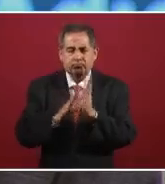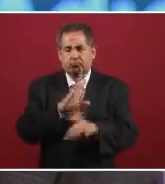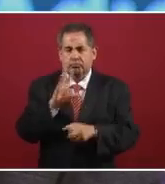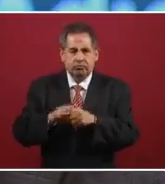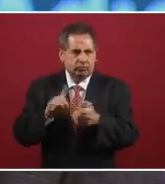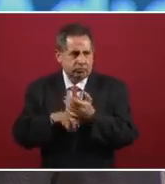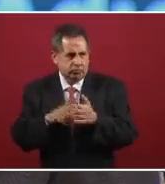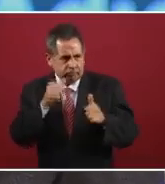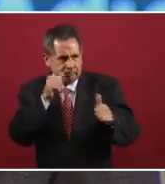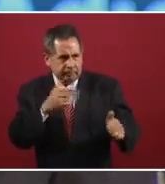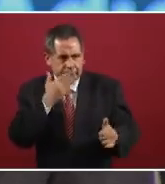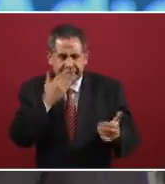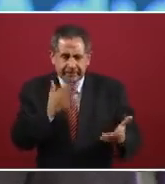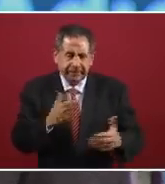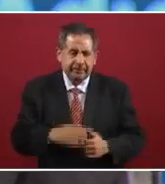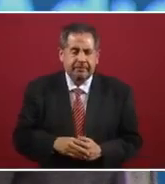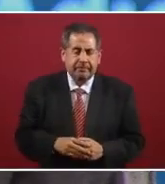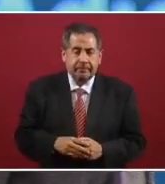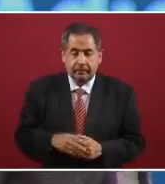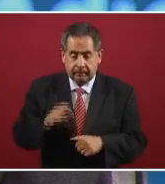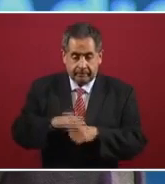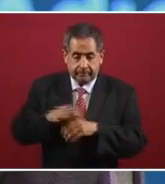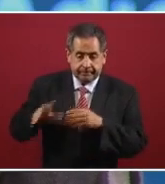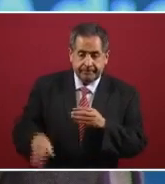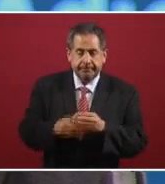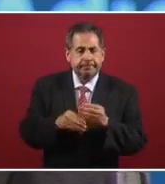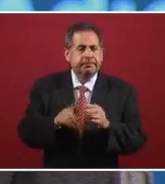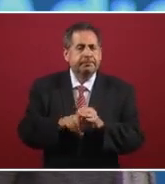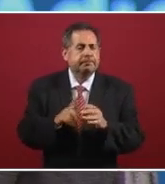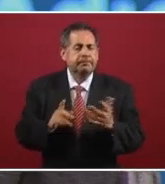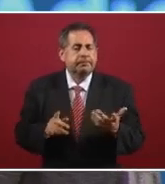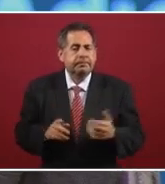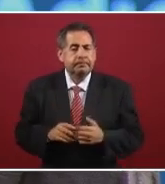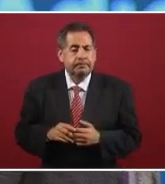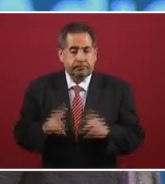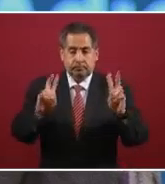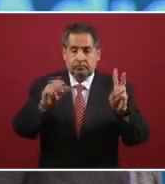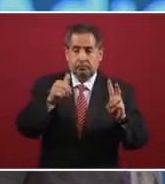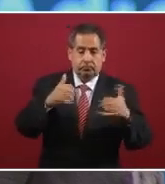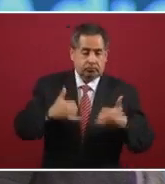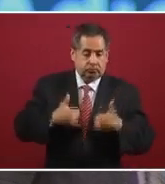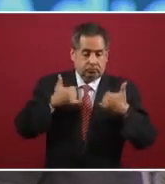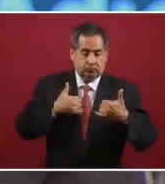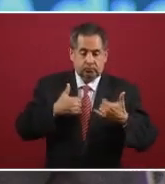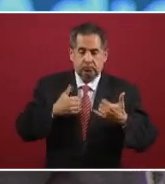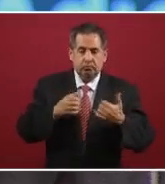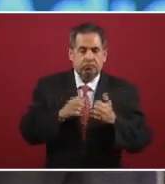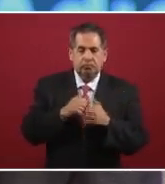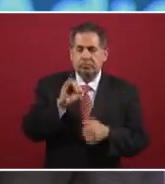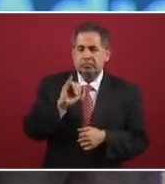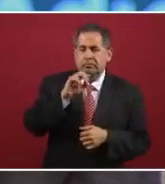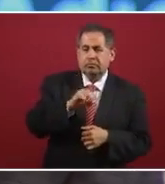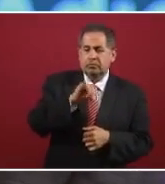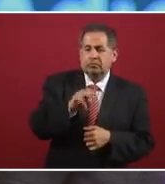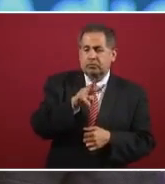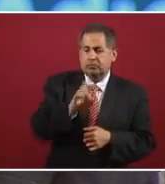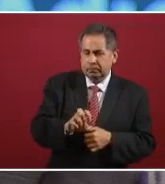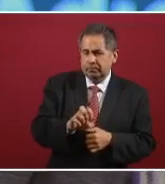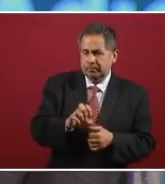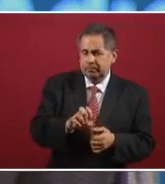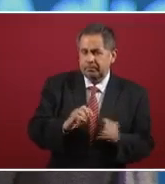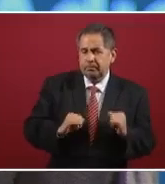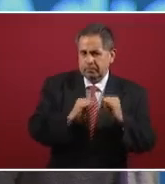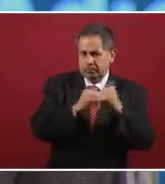pares. Y se suma al programa de jóvenes que tiene INJUVE, en donde existe también este modelo